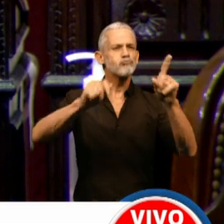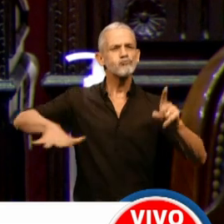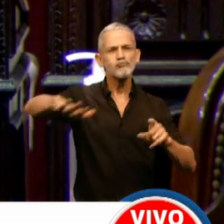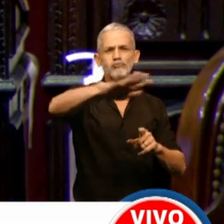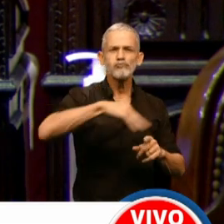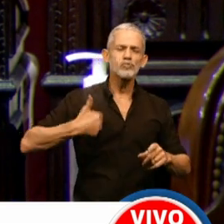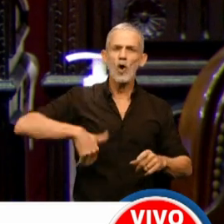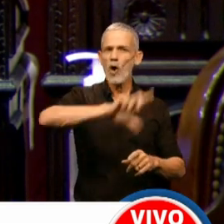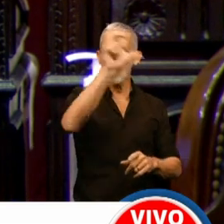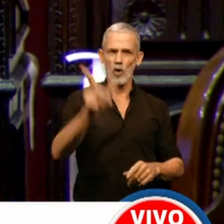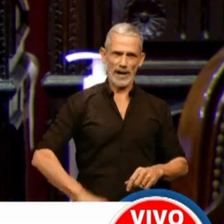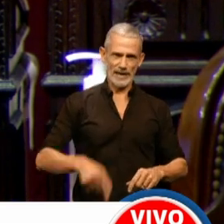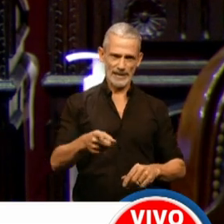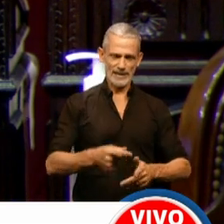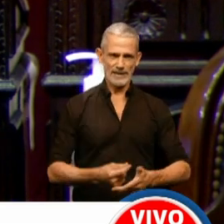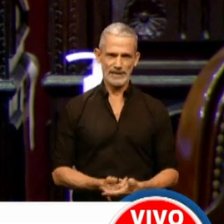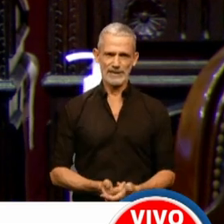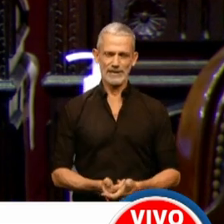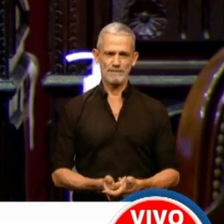largo ya lo ancho de nuestro país